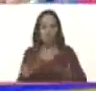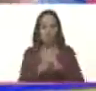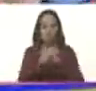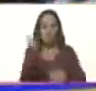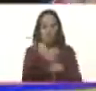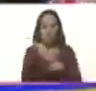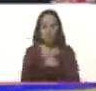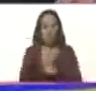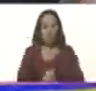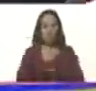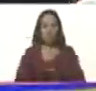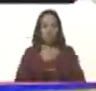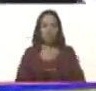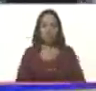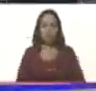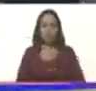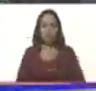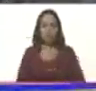camaradas.